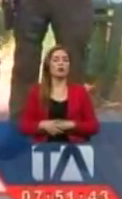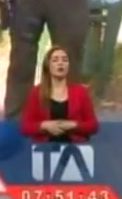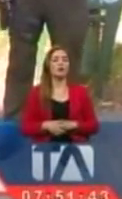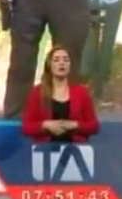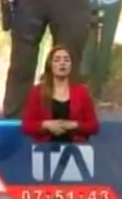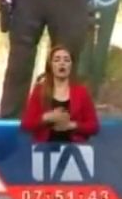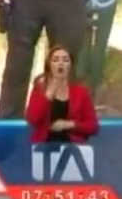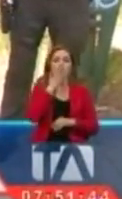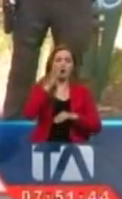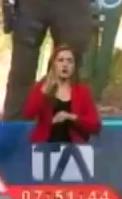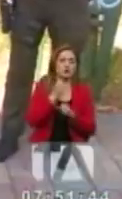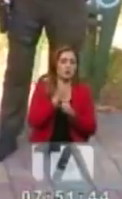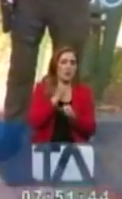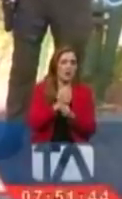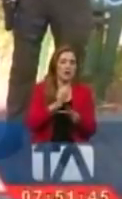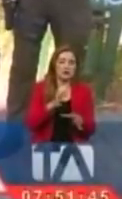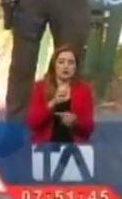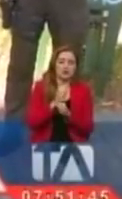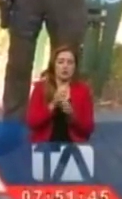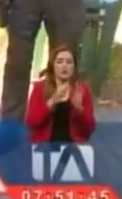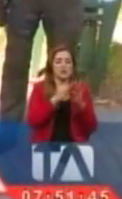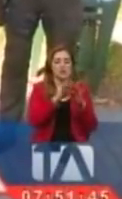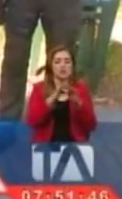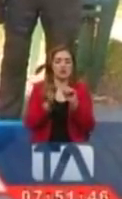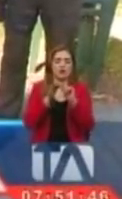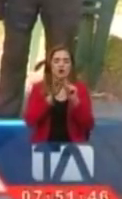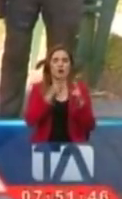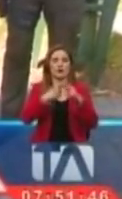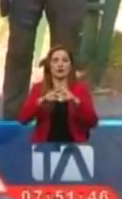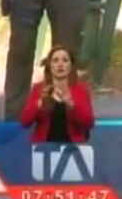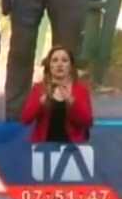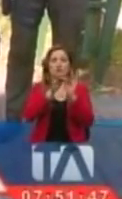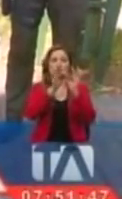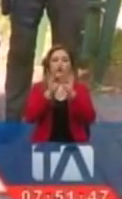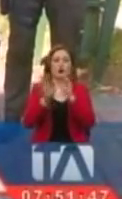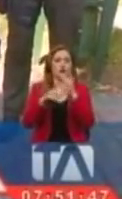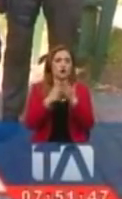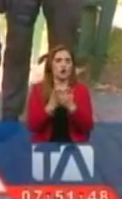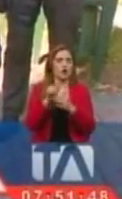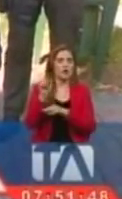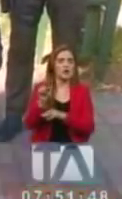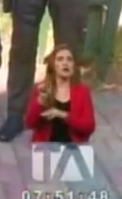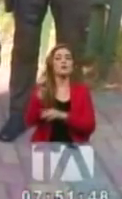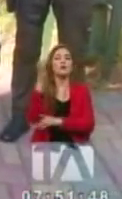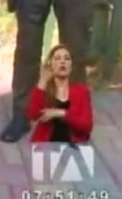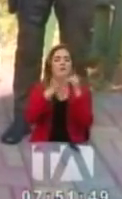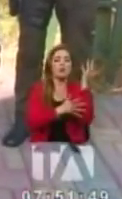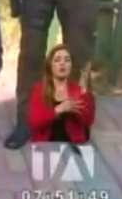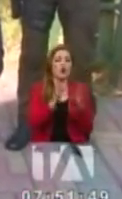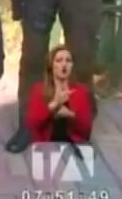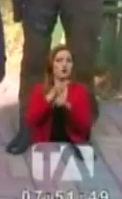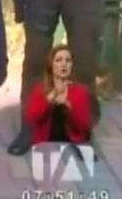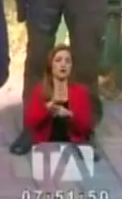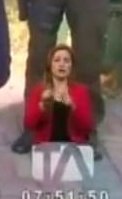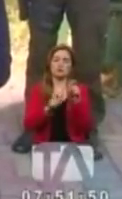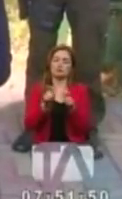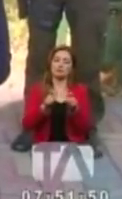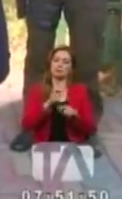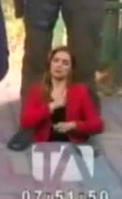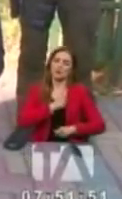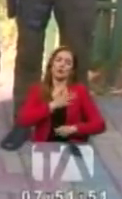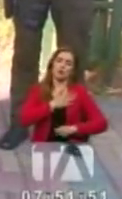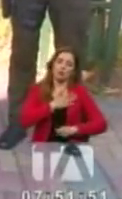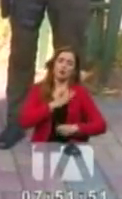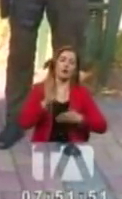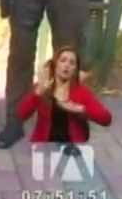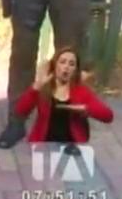en esta zona por la seguridad y el mantenimiento de las áreas verdes en este sector pero también es un compromiso de la ciudadanía mantener limpia esta